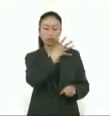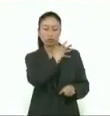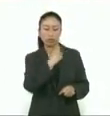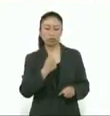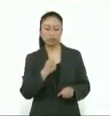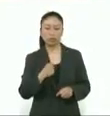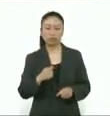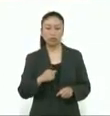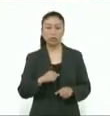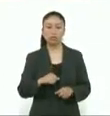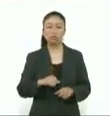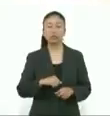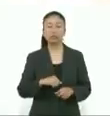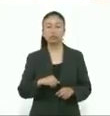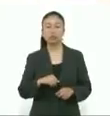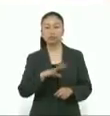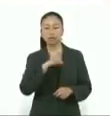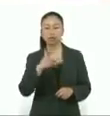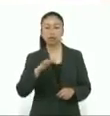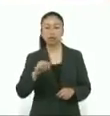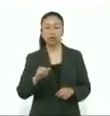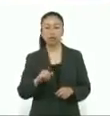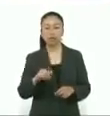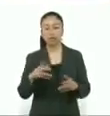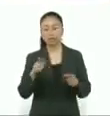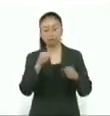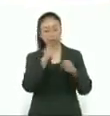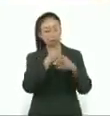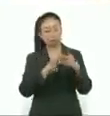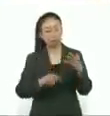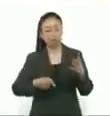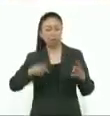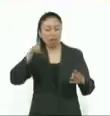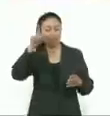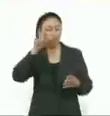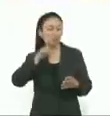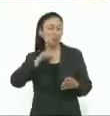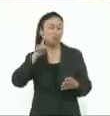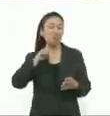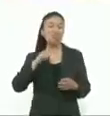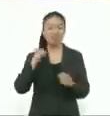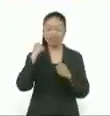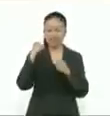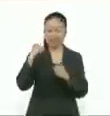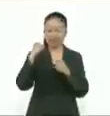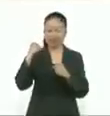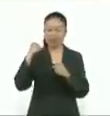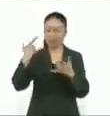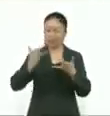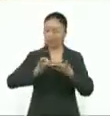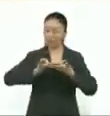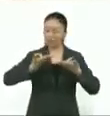Antonia Nava de Catalán, de María Luisa Ocampo, de Clementina Batalla, de